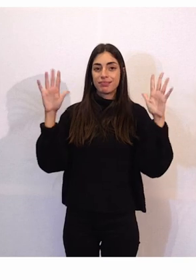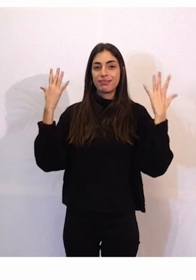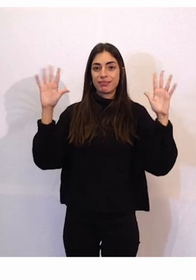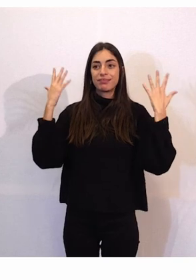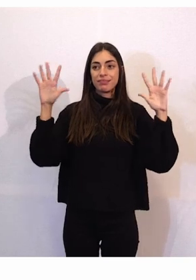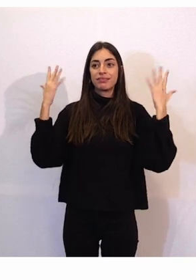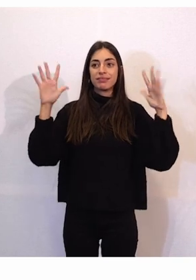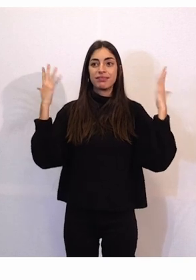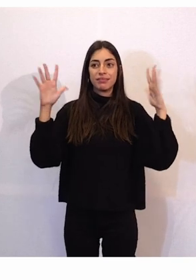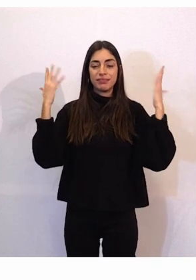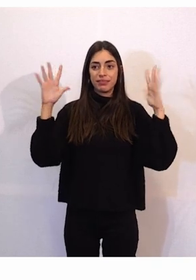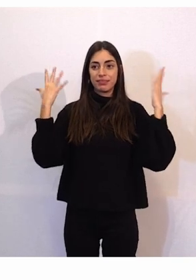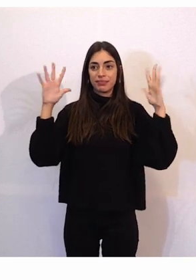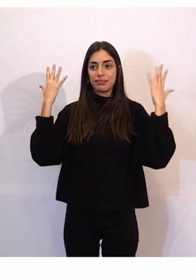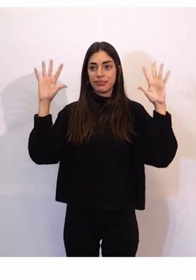Gracias.